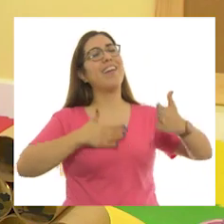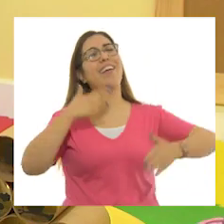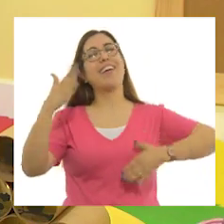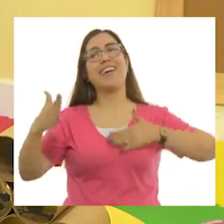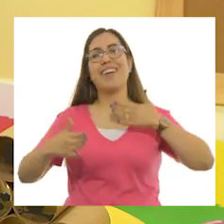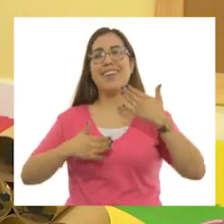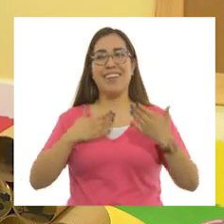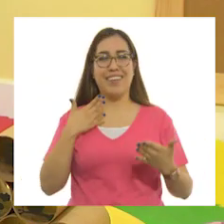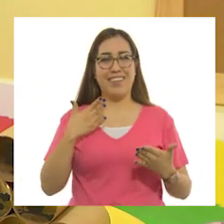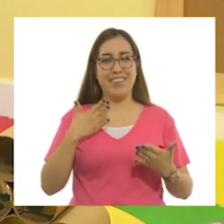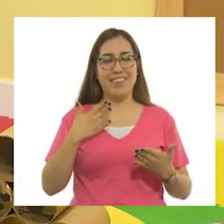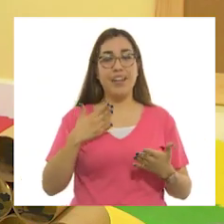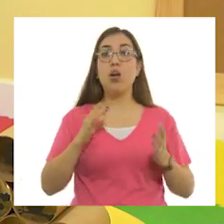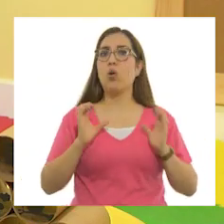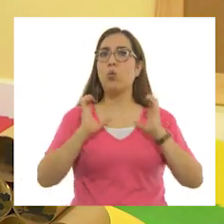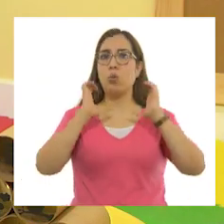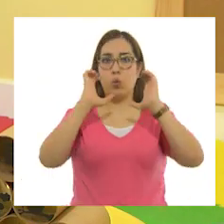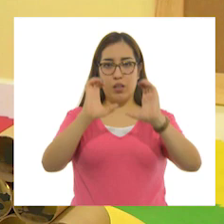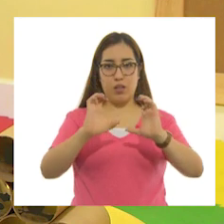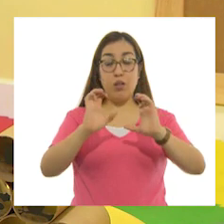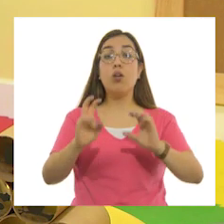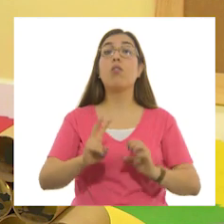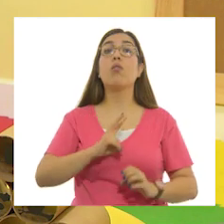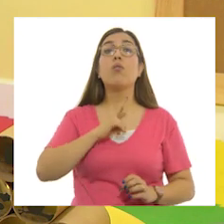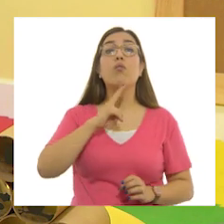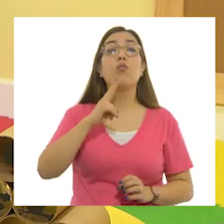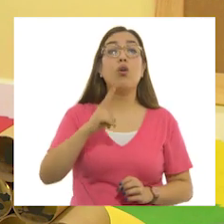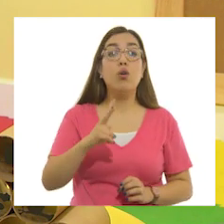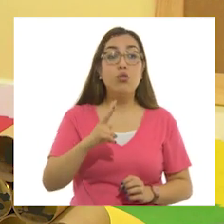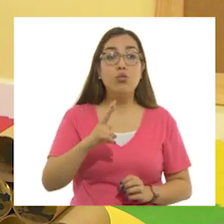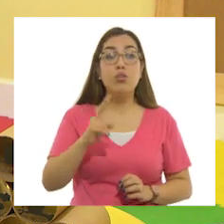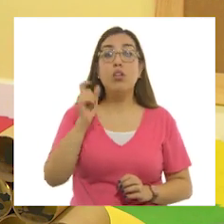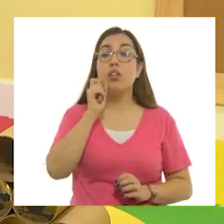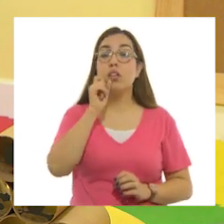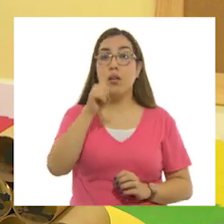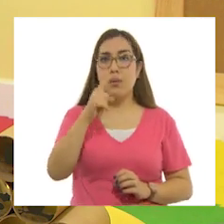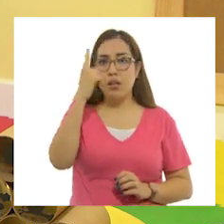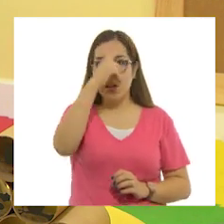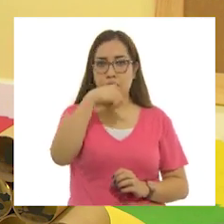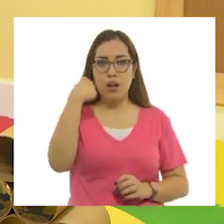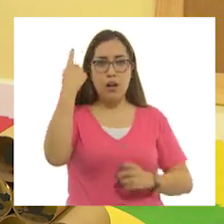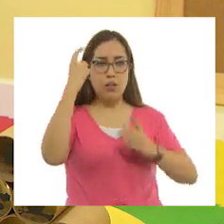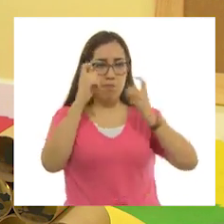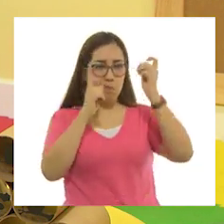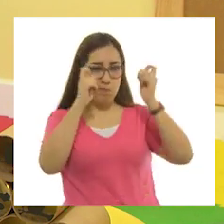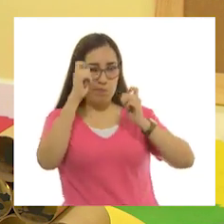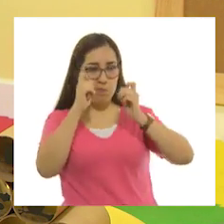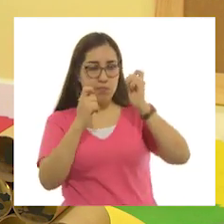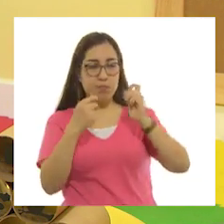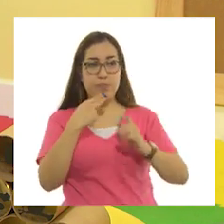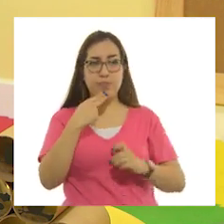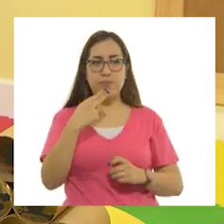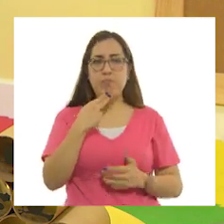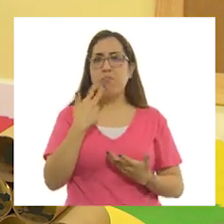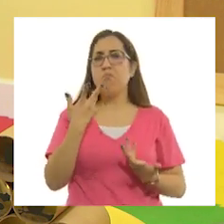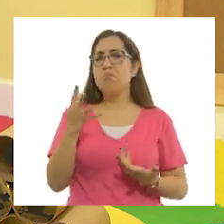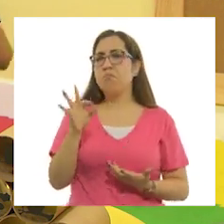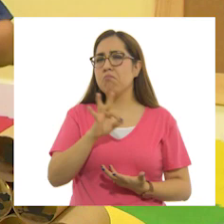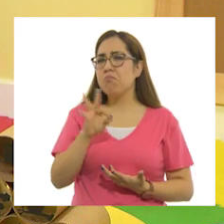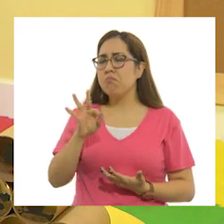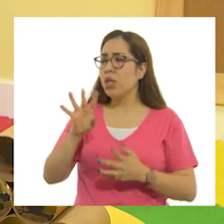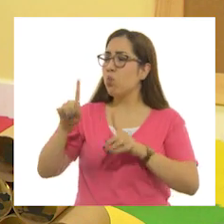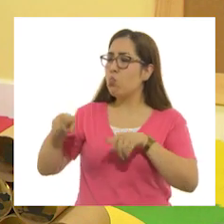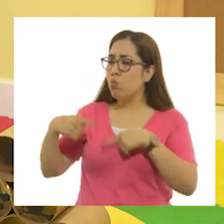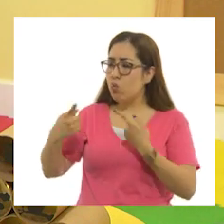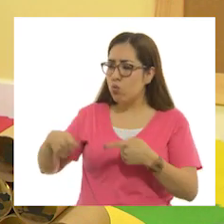debemos ser cuidadosos con nuestra voz y con nuestros gestos a leer podemos apoyarnos con instrumentos musicales u